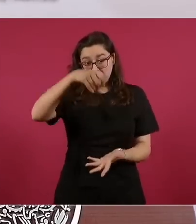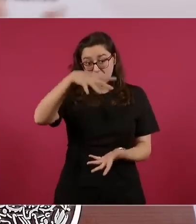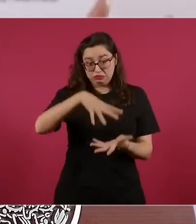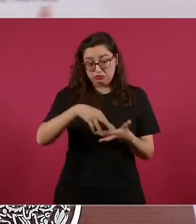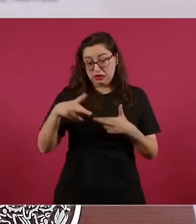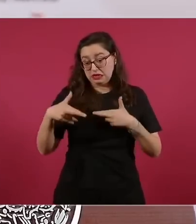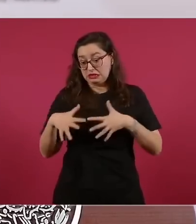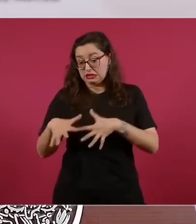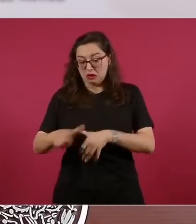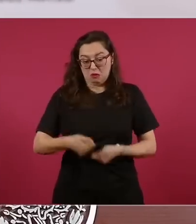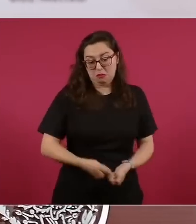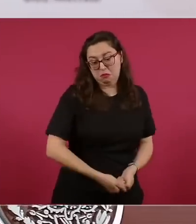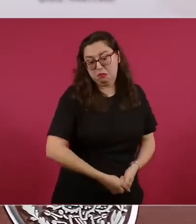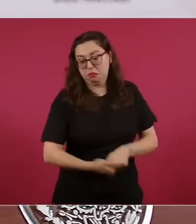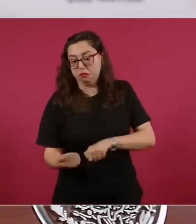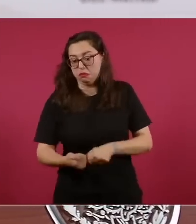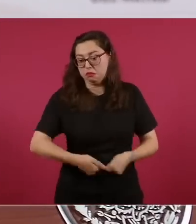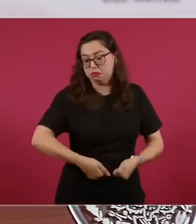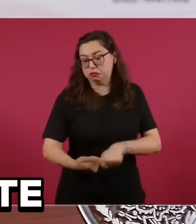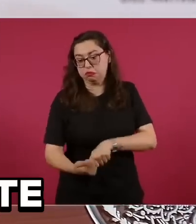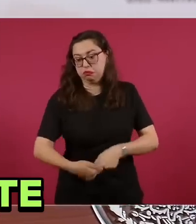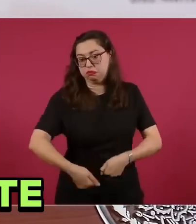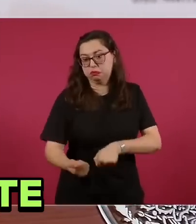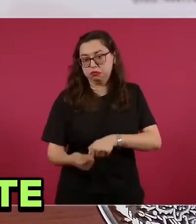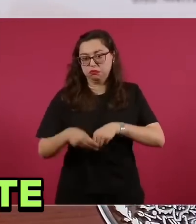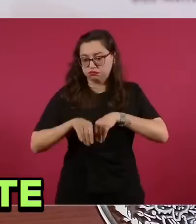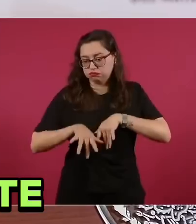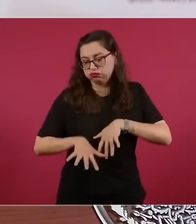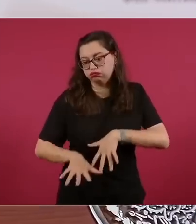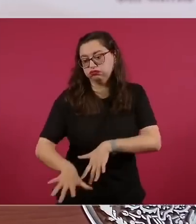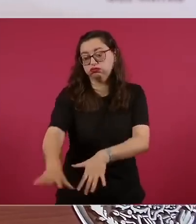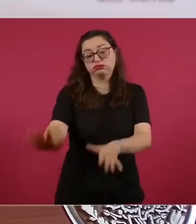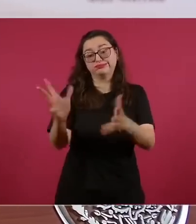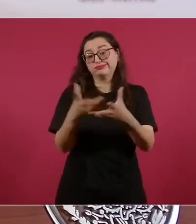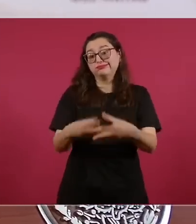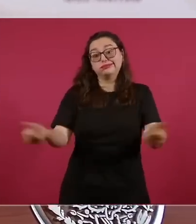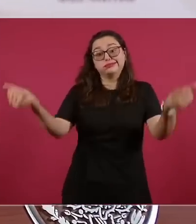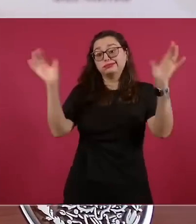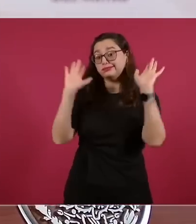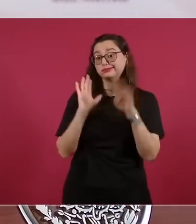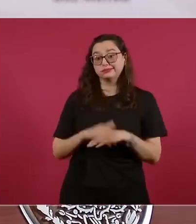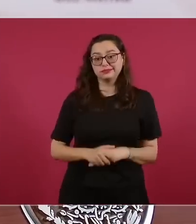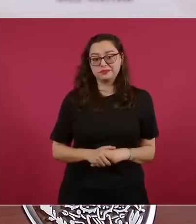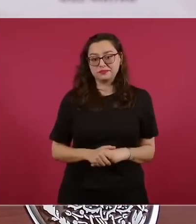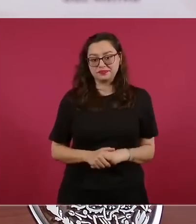algo que ya se demostró que fue completamente falso.